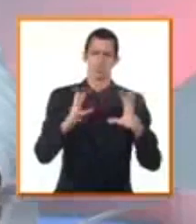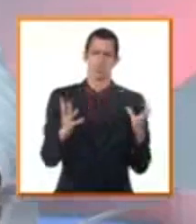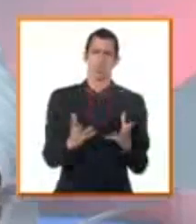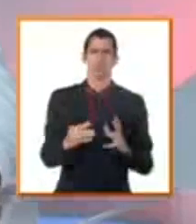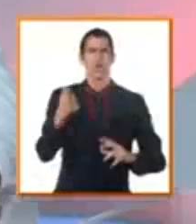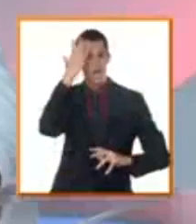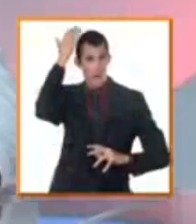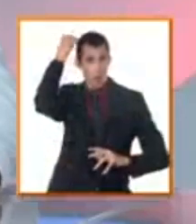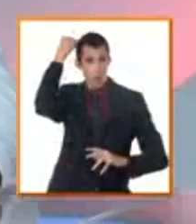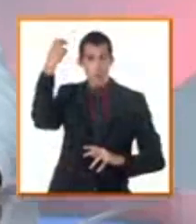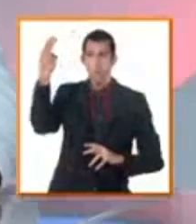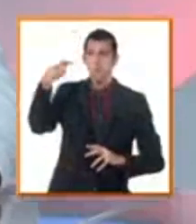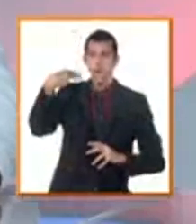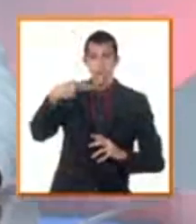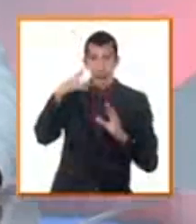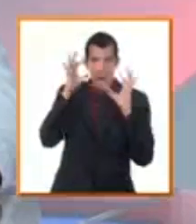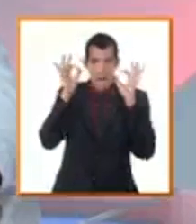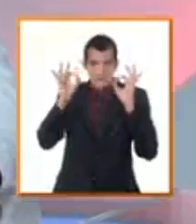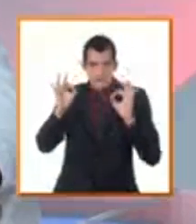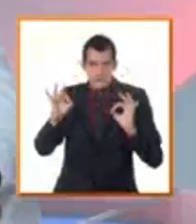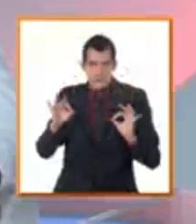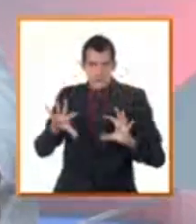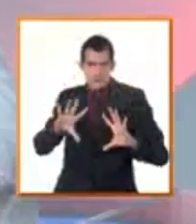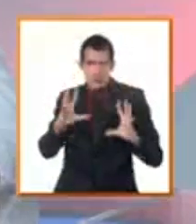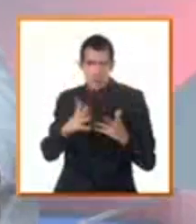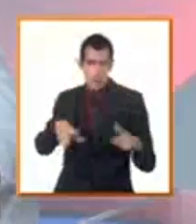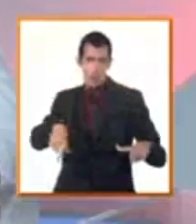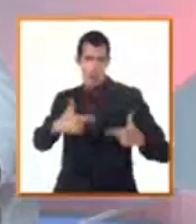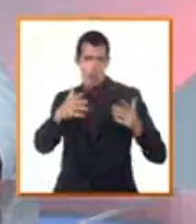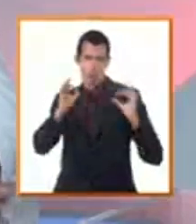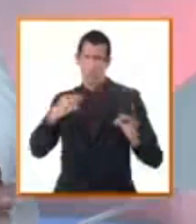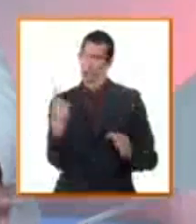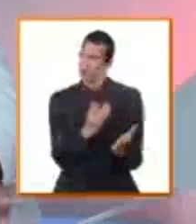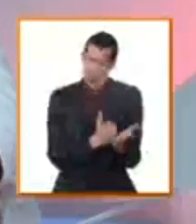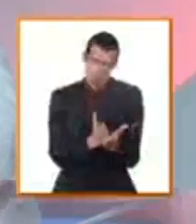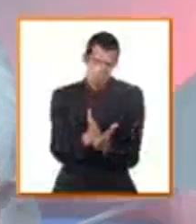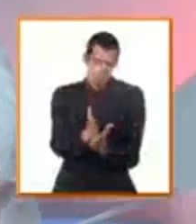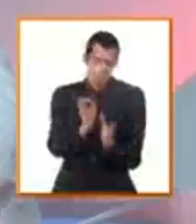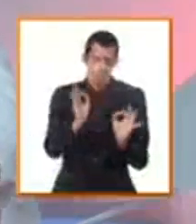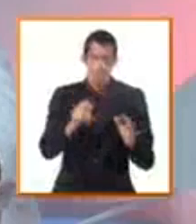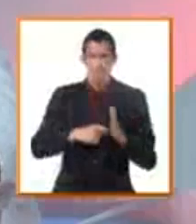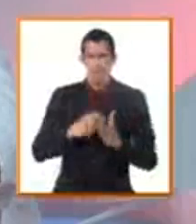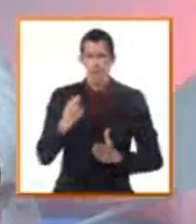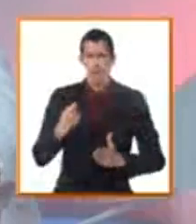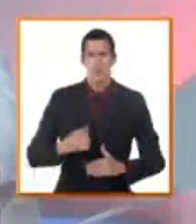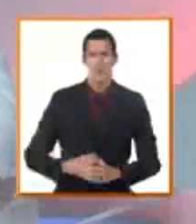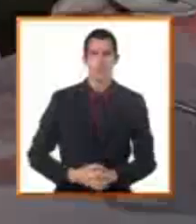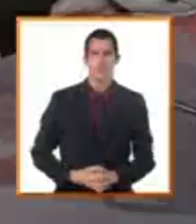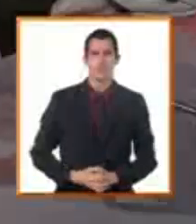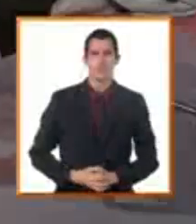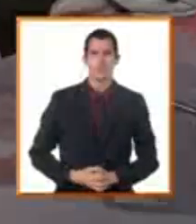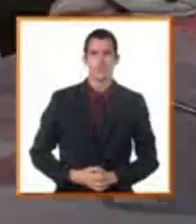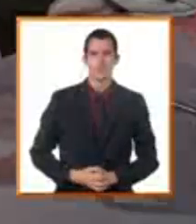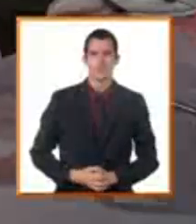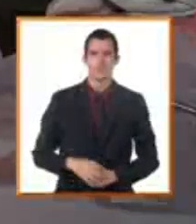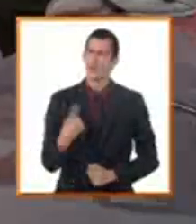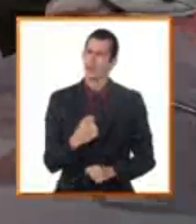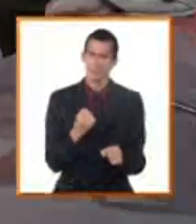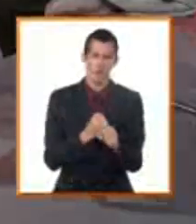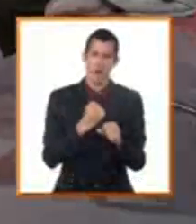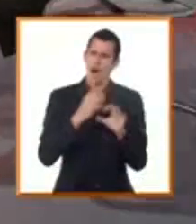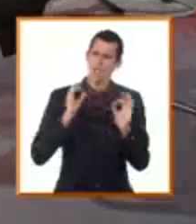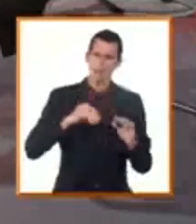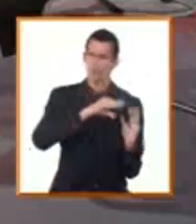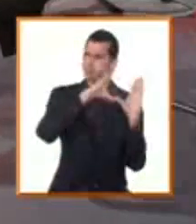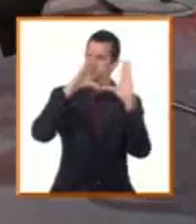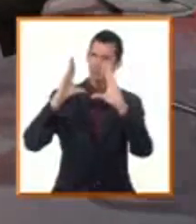junto con el material, Randy, que quisimos aportar a la evaluación integral del trabajo que realizamos día y noche para el enfrentamiento a la